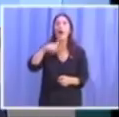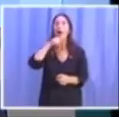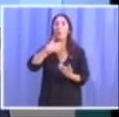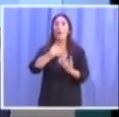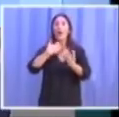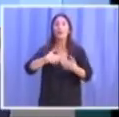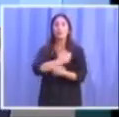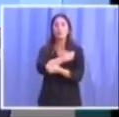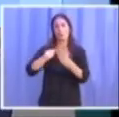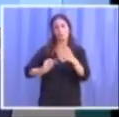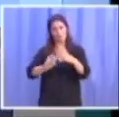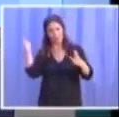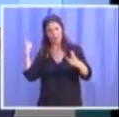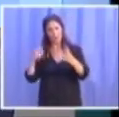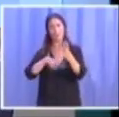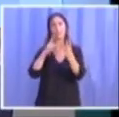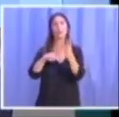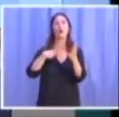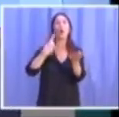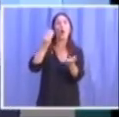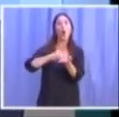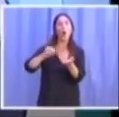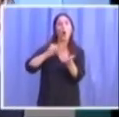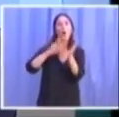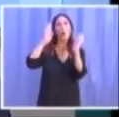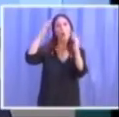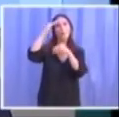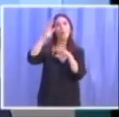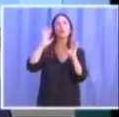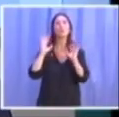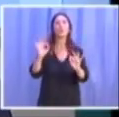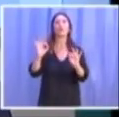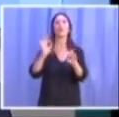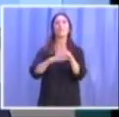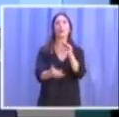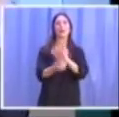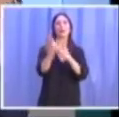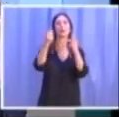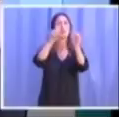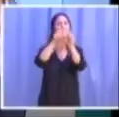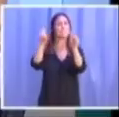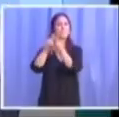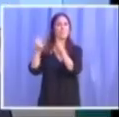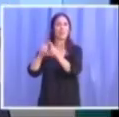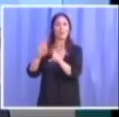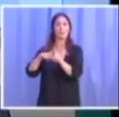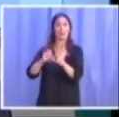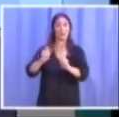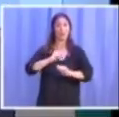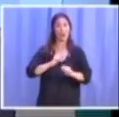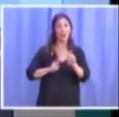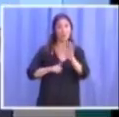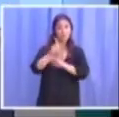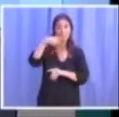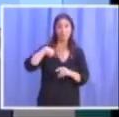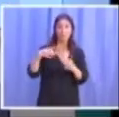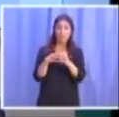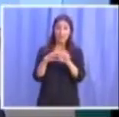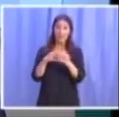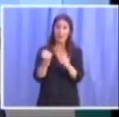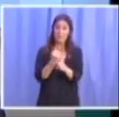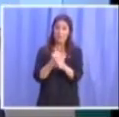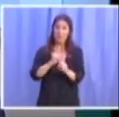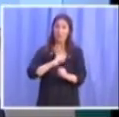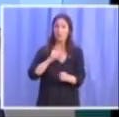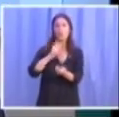industrial. Cuarto, vamos a poner una oficina para que quien abra una empresa o cree riqueza y empleo en Granada no tenga que pagar un